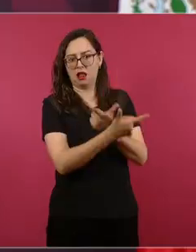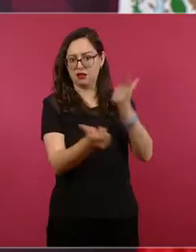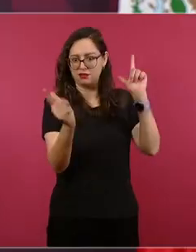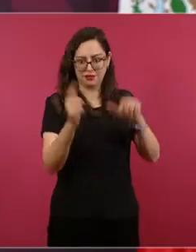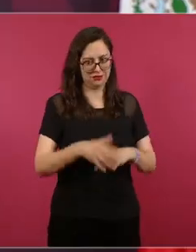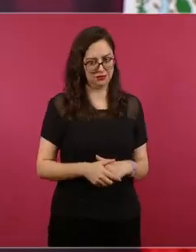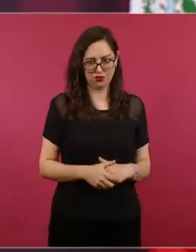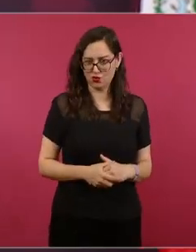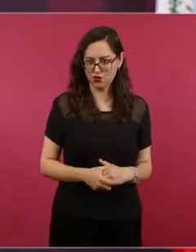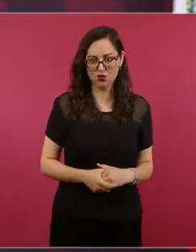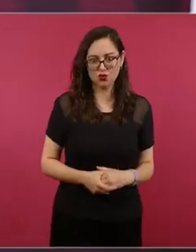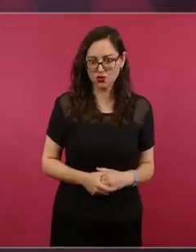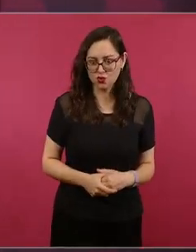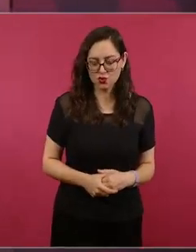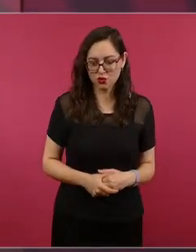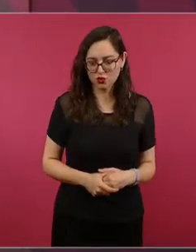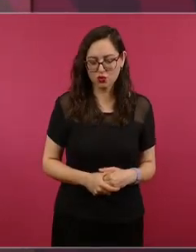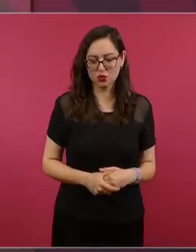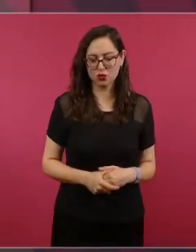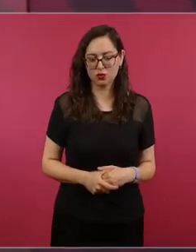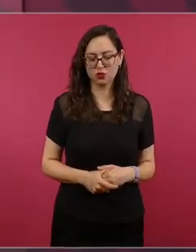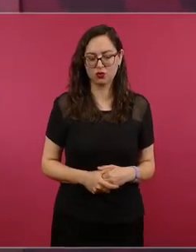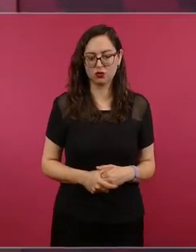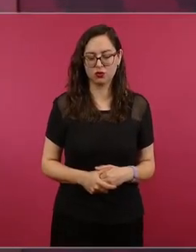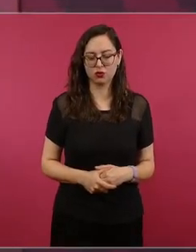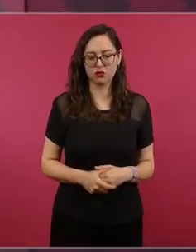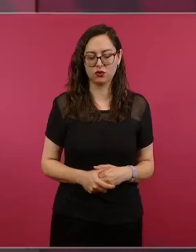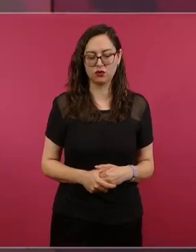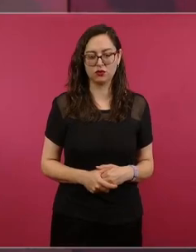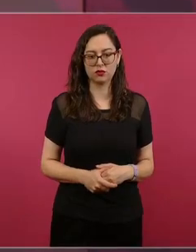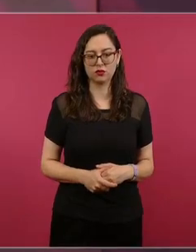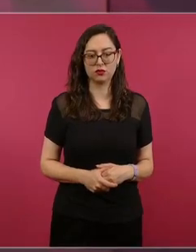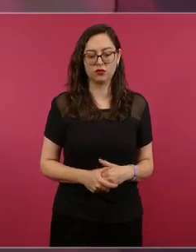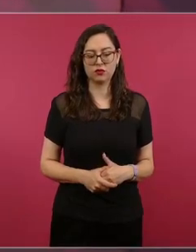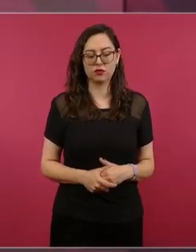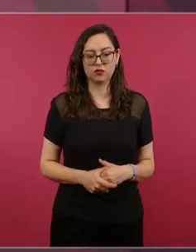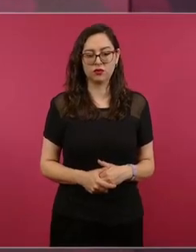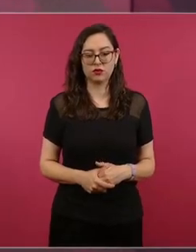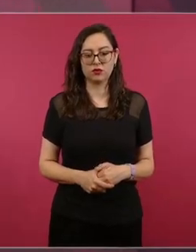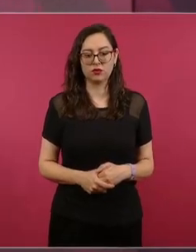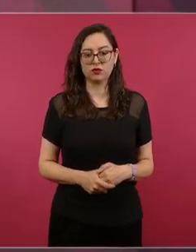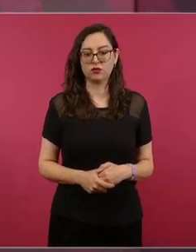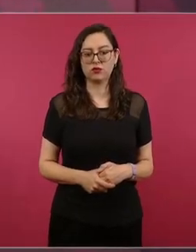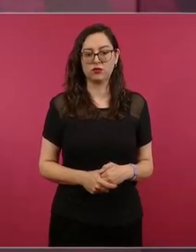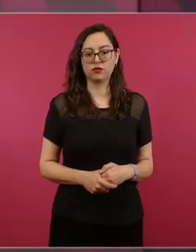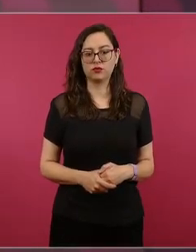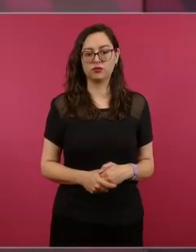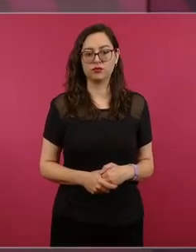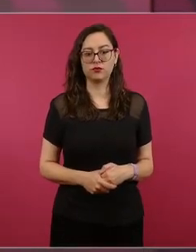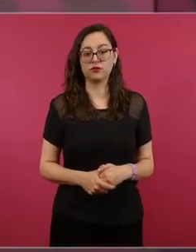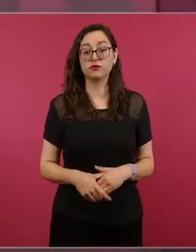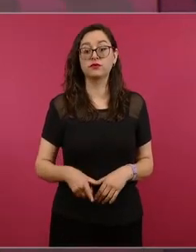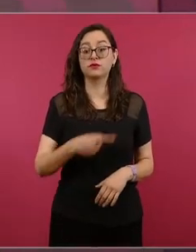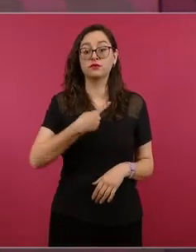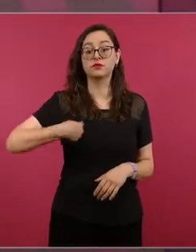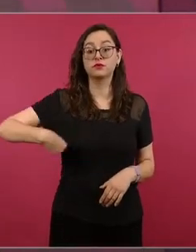Nada más, imaginen que estamos construyendo